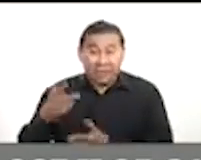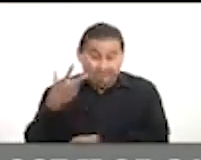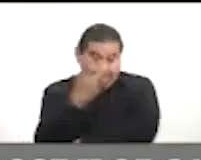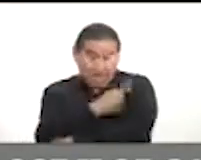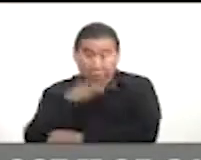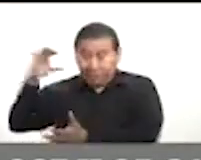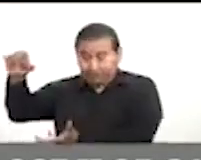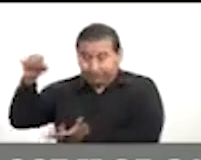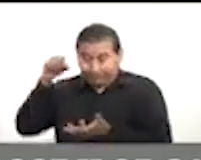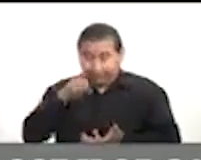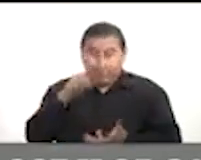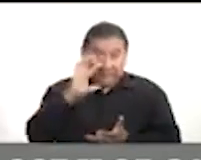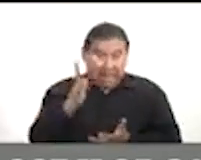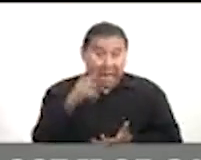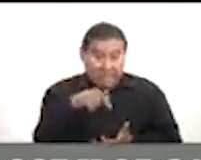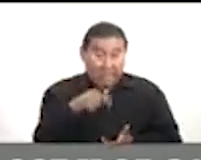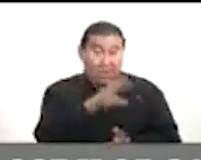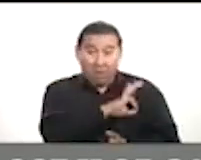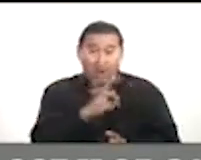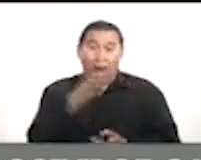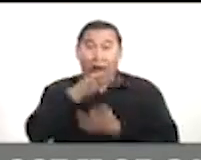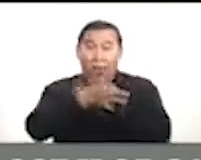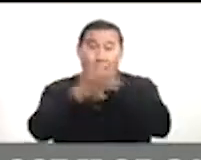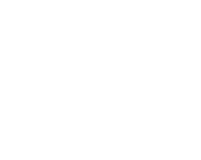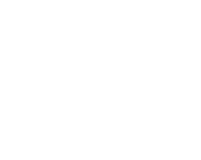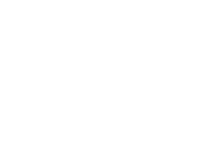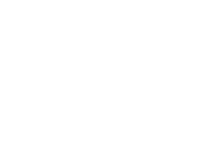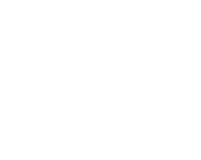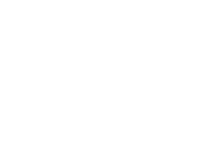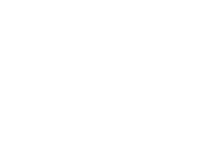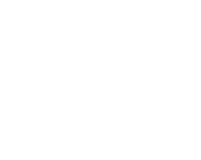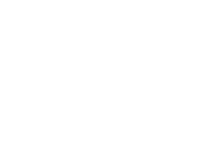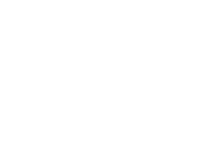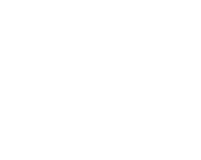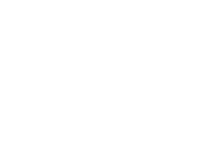aplicación de estas, se los estaremos informando. Gobierno de Quintana Roo.